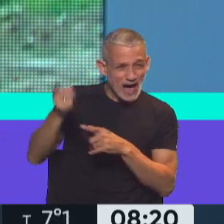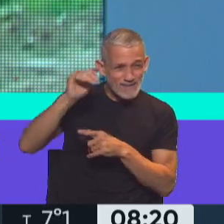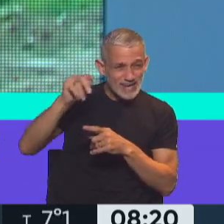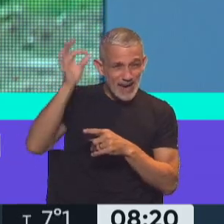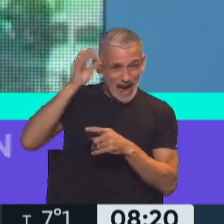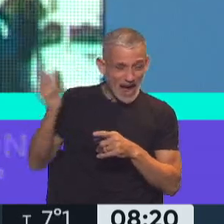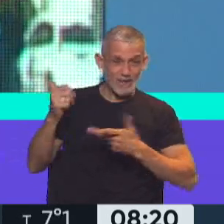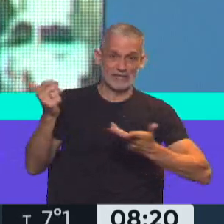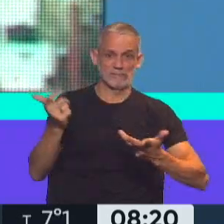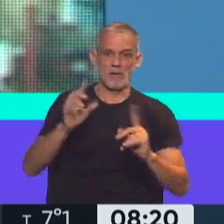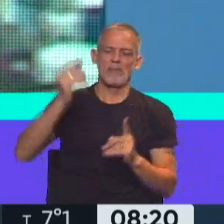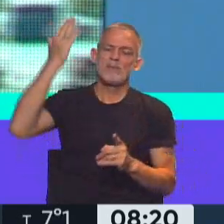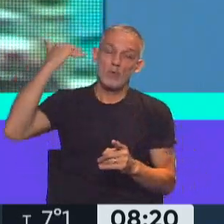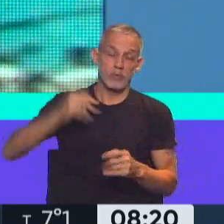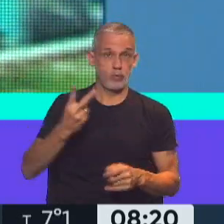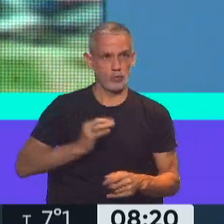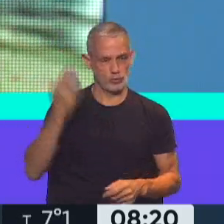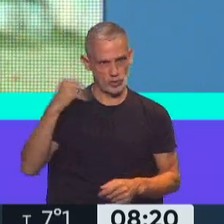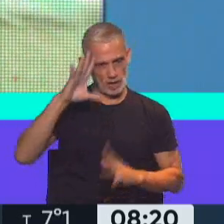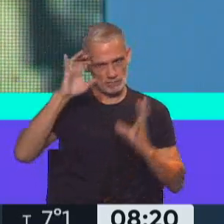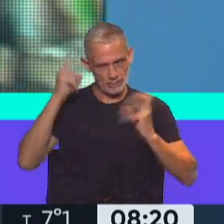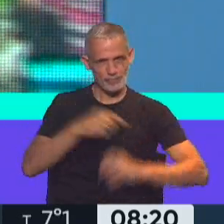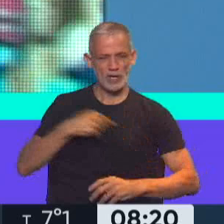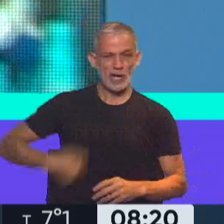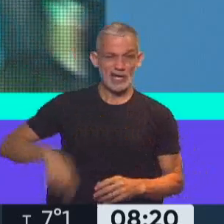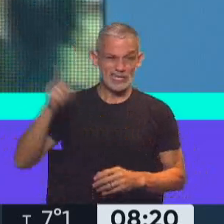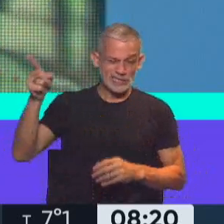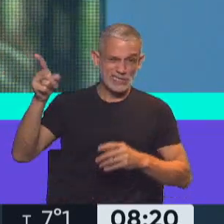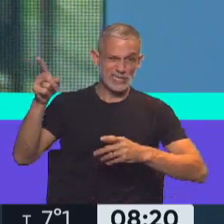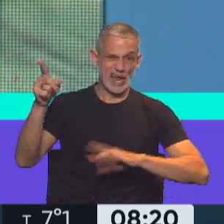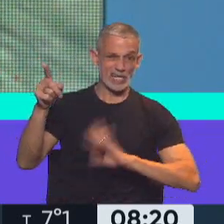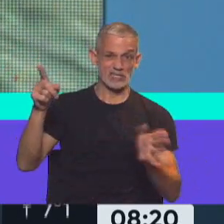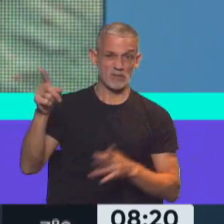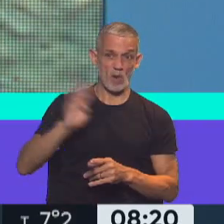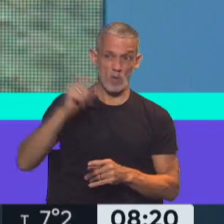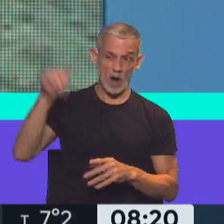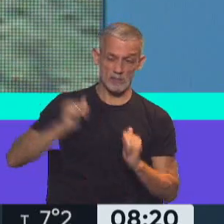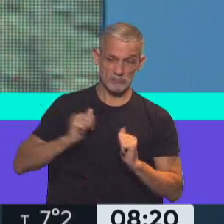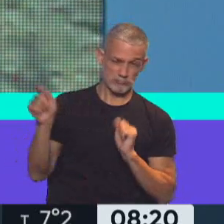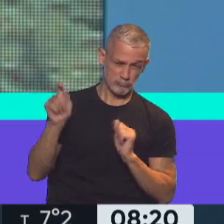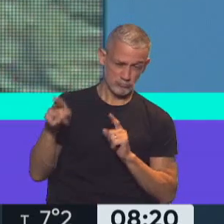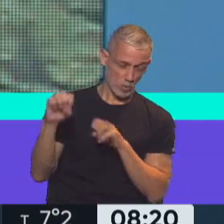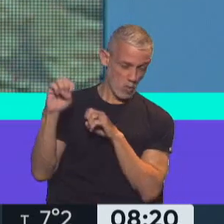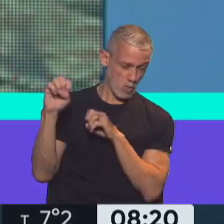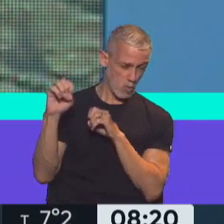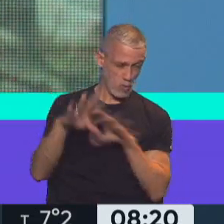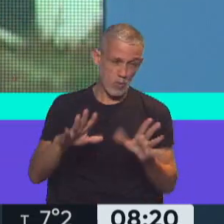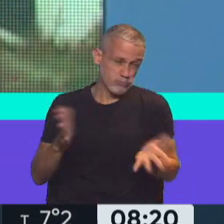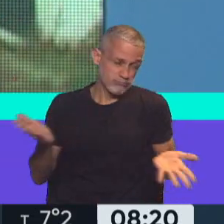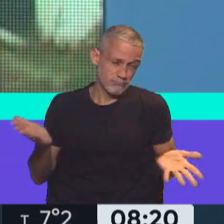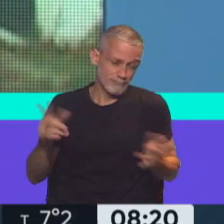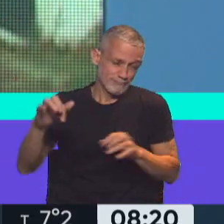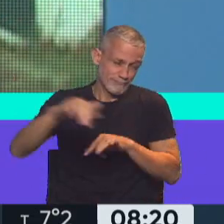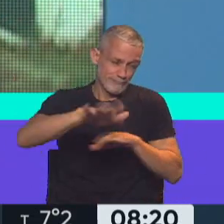nos retrotrae Claro. al principio de la pandemia, donde había casos en China, en Wuhan, y después con el tiempo se